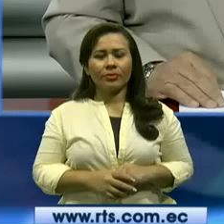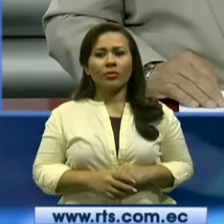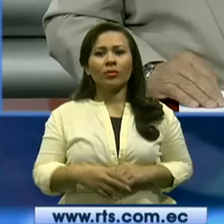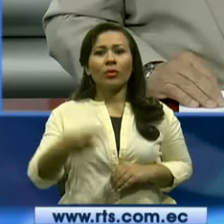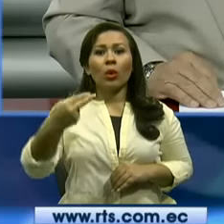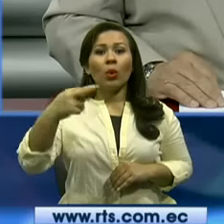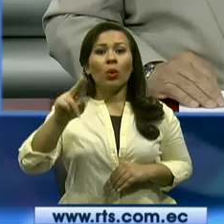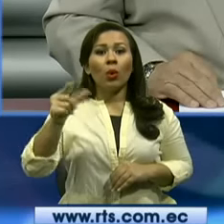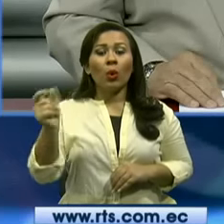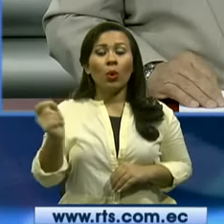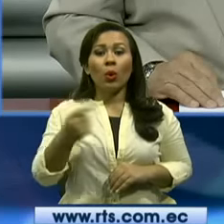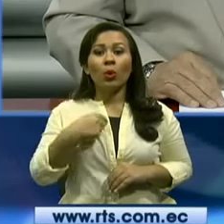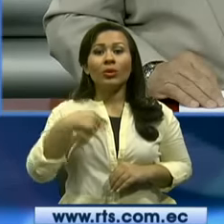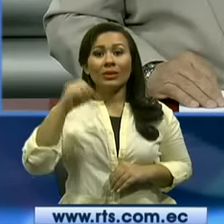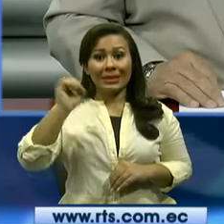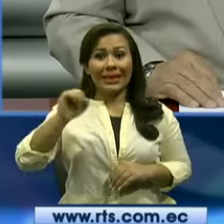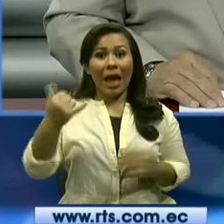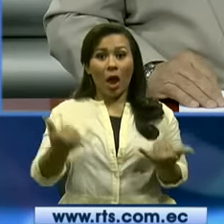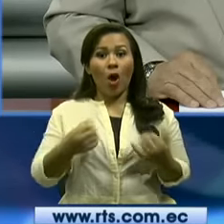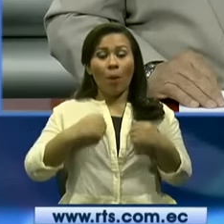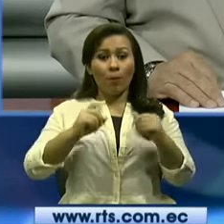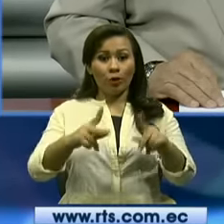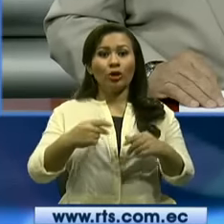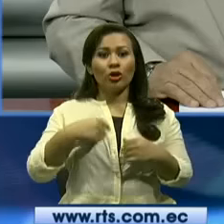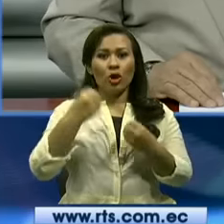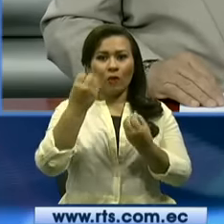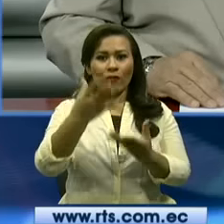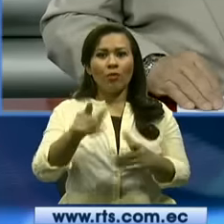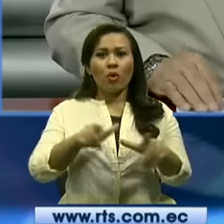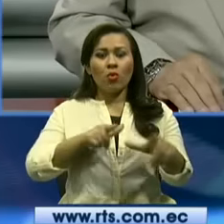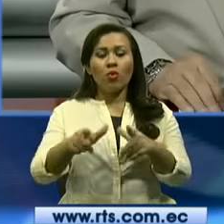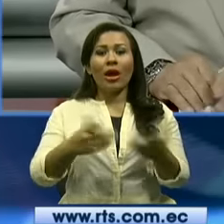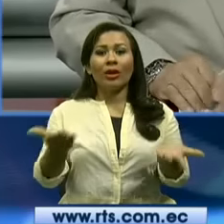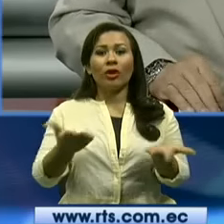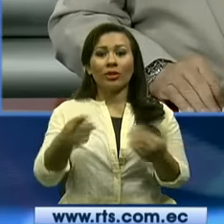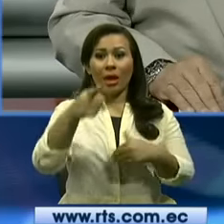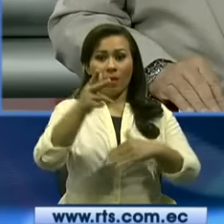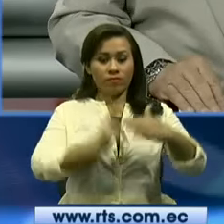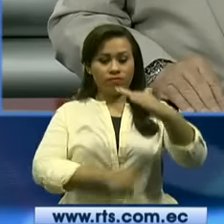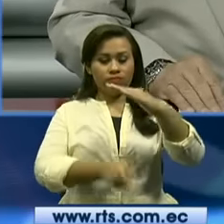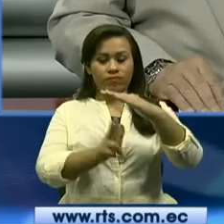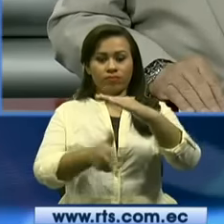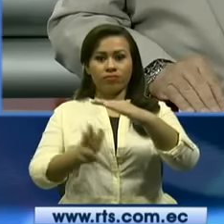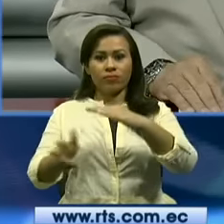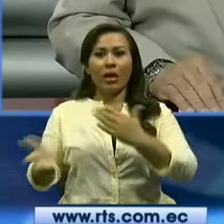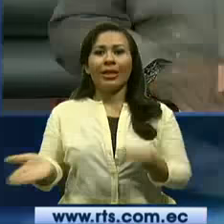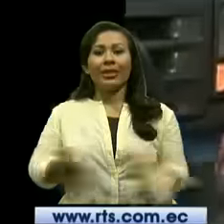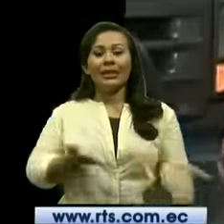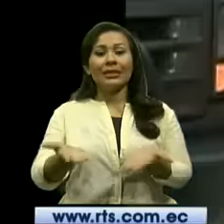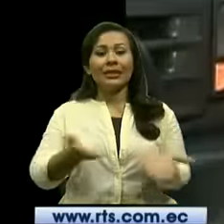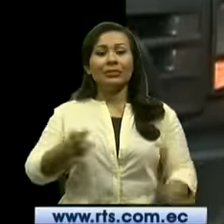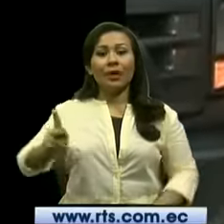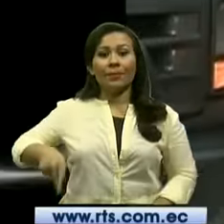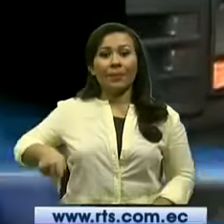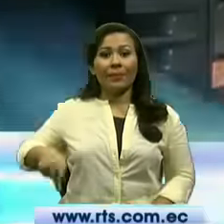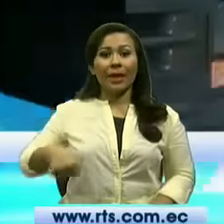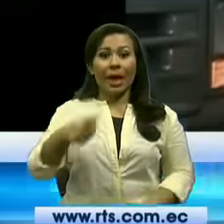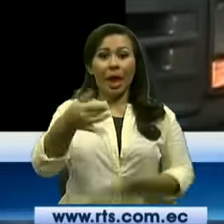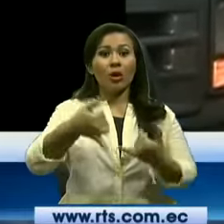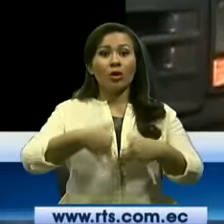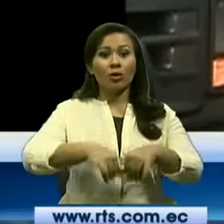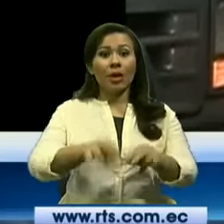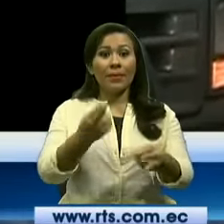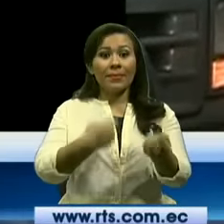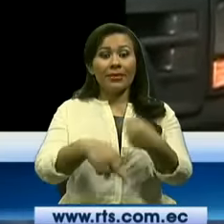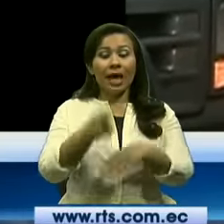Hugo, buenas noches. Sí, en esta oportunidad les vamos a informar desde una de las estaciones de servicio de Pedernales. La venta de